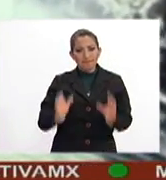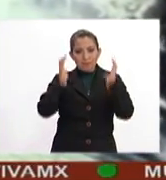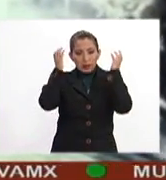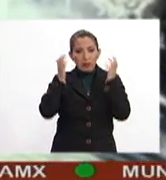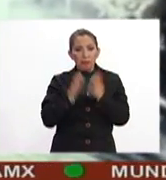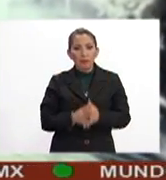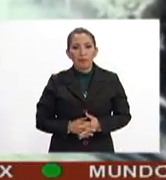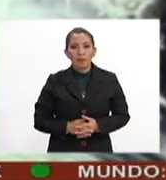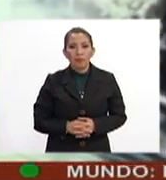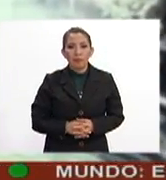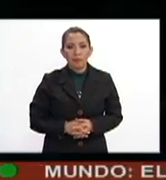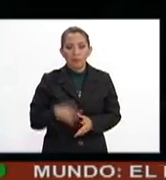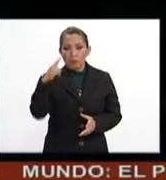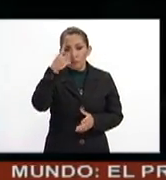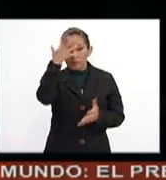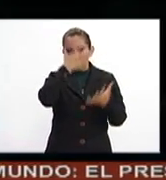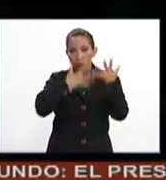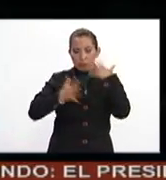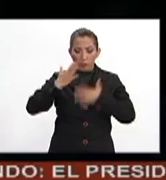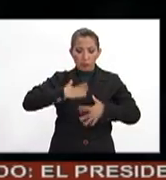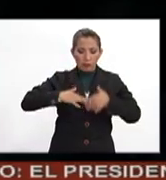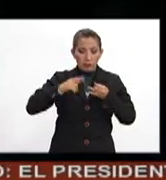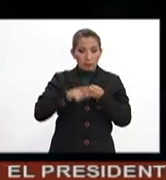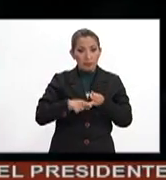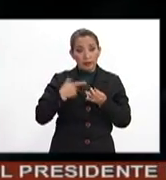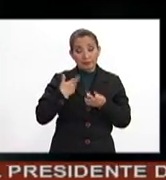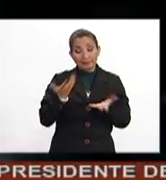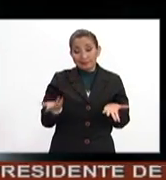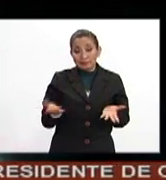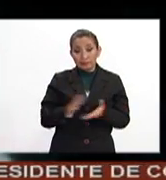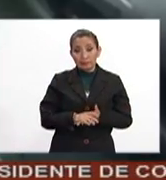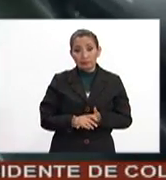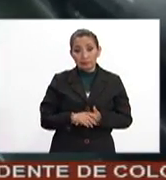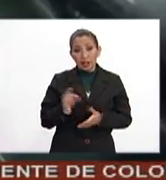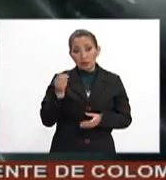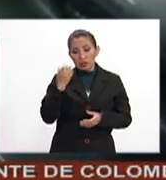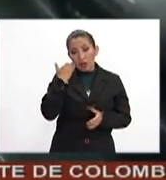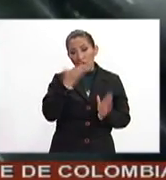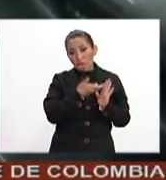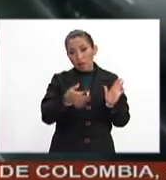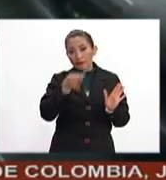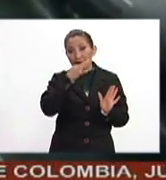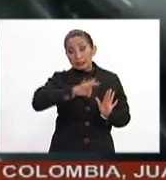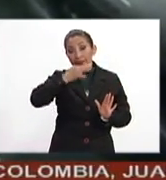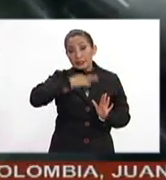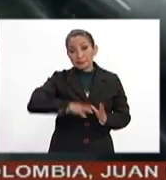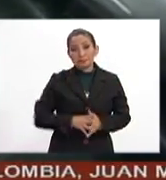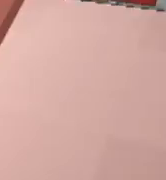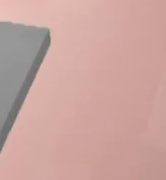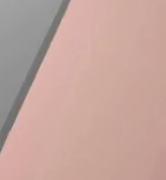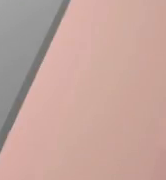pues ebrio, cansado y bueno, pues después de muchas horas de fiesta.